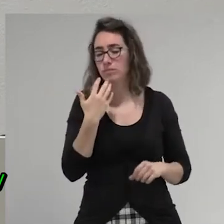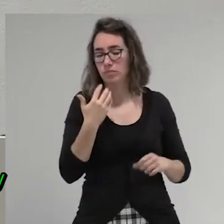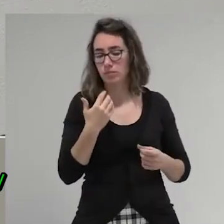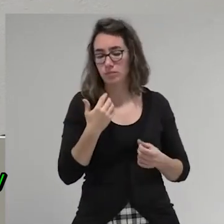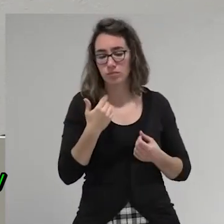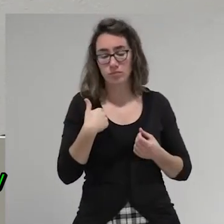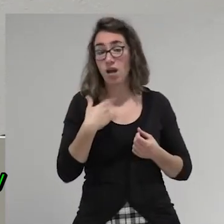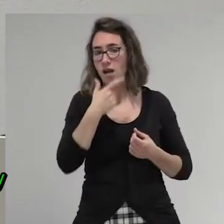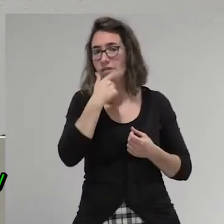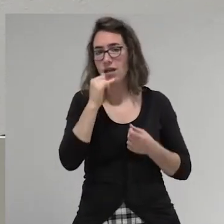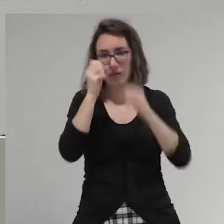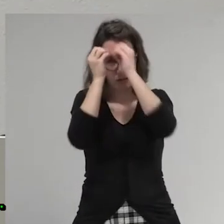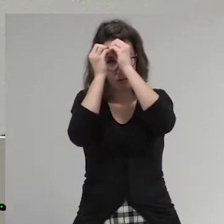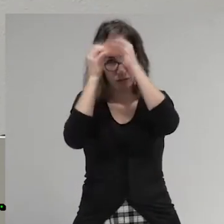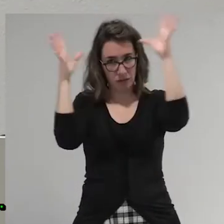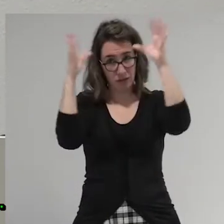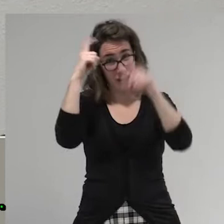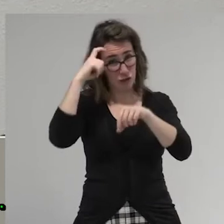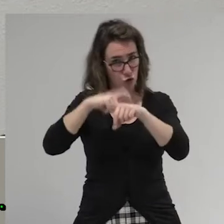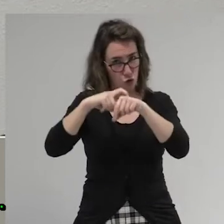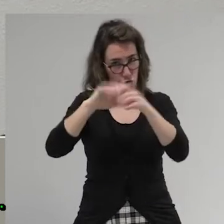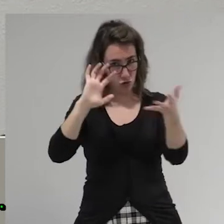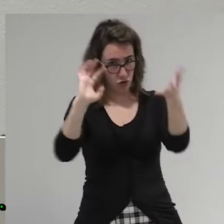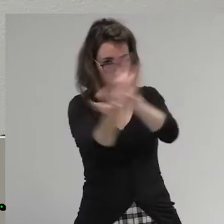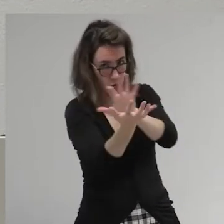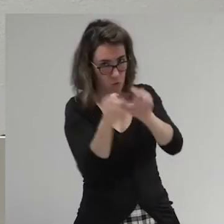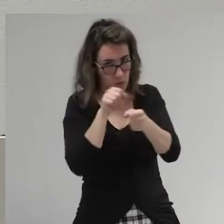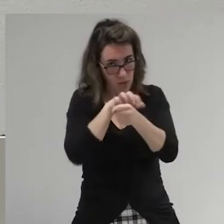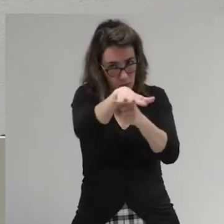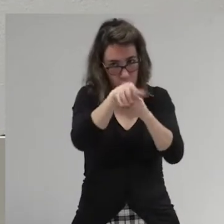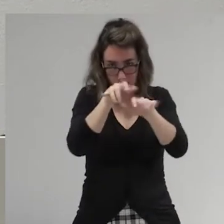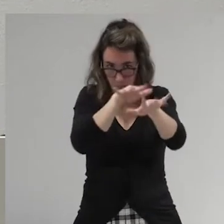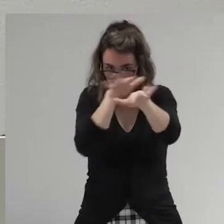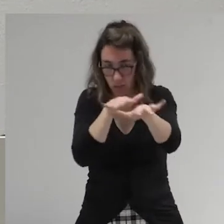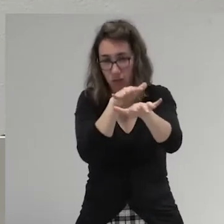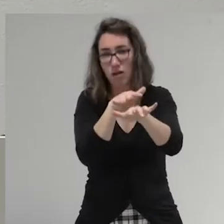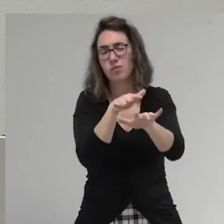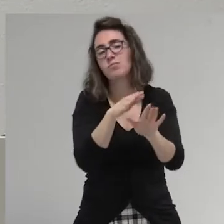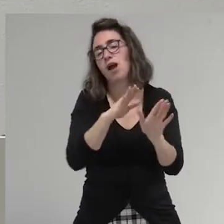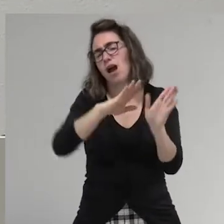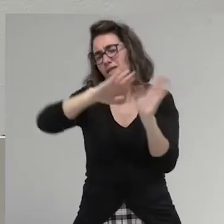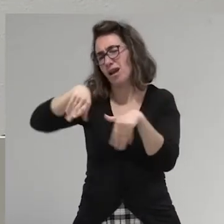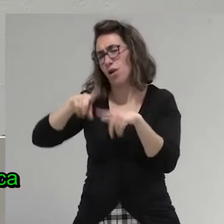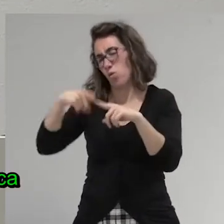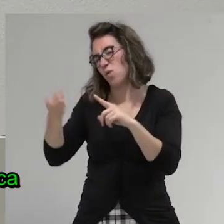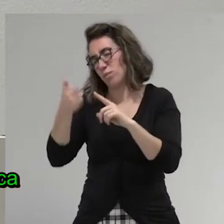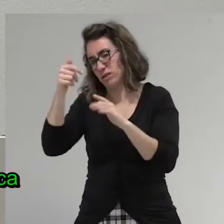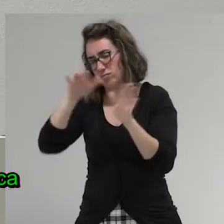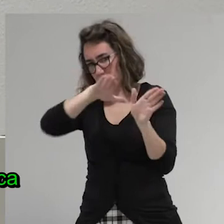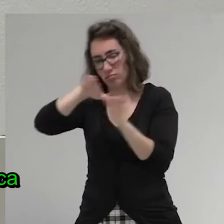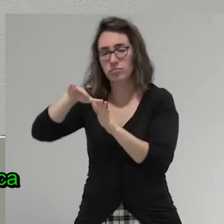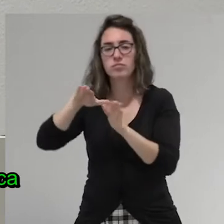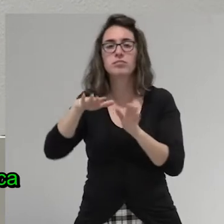giro psicologicista o que luego tiene que ver también con... Bueno, al final vuelvo a eso, pero tiene que ver